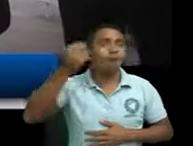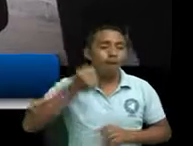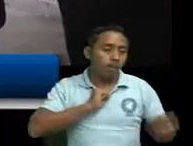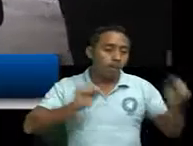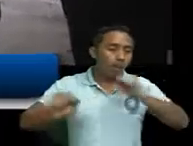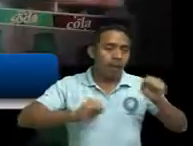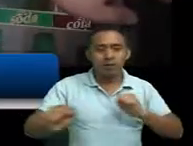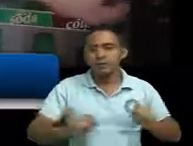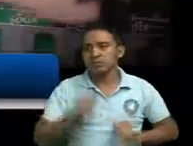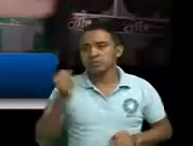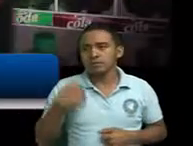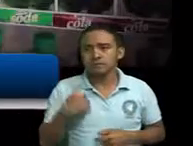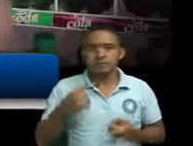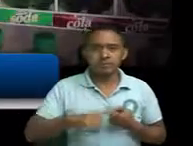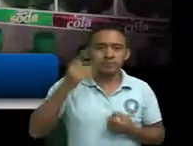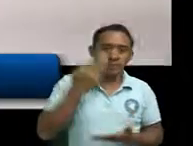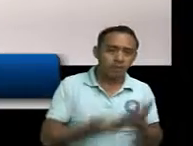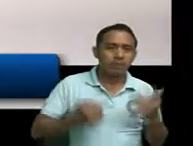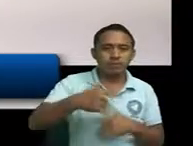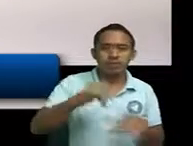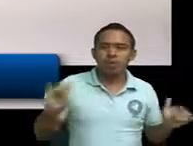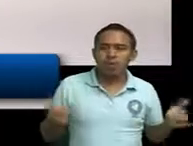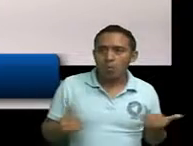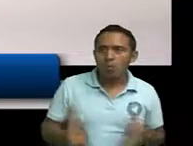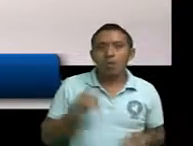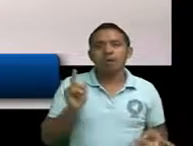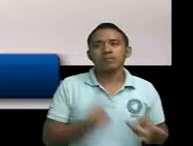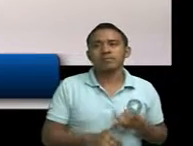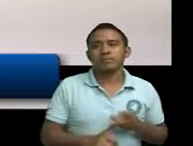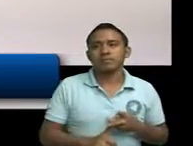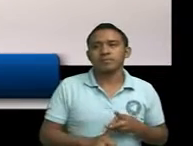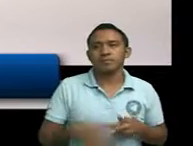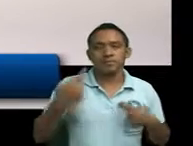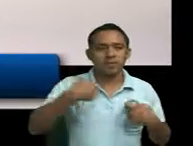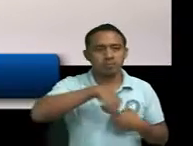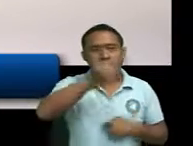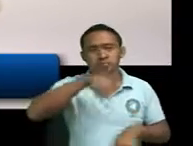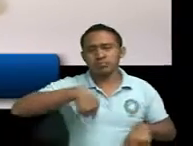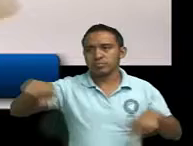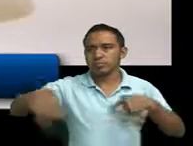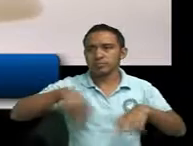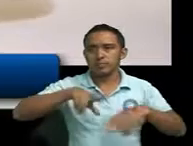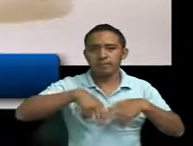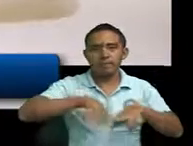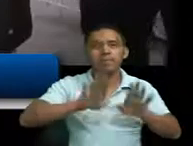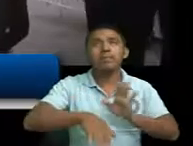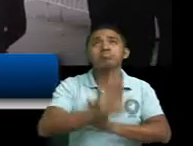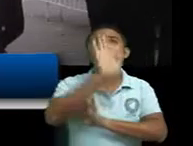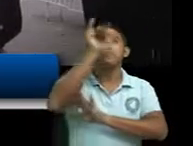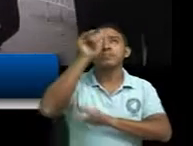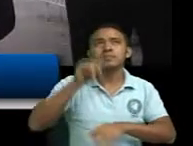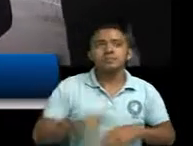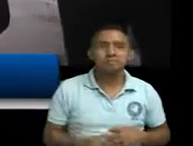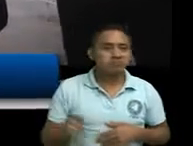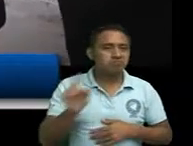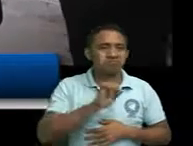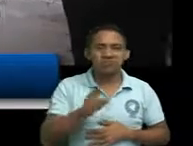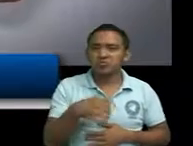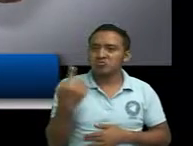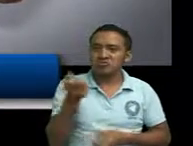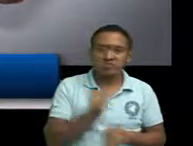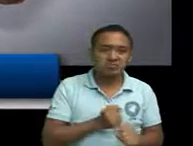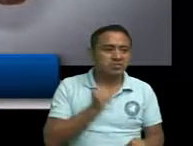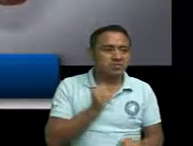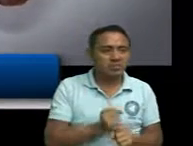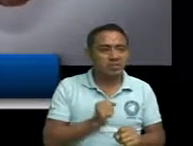es un adolescente que le gusta ir a jugar, que le gusta andar en los parques, que va a jugar básquet. Ya es una persona que se dedica a